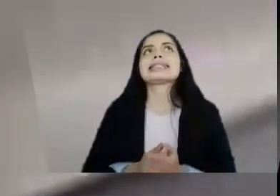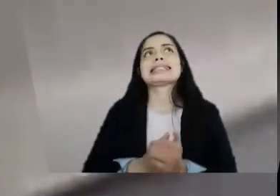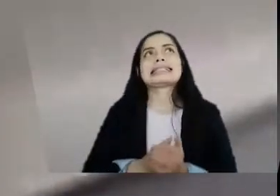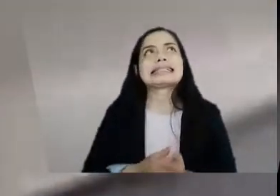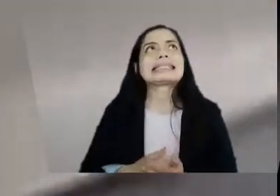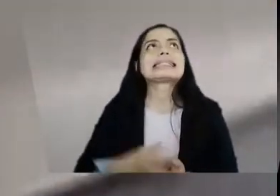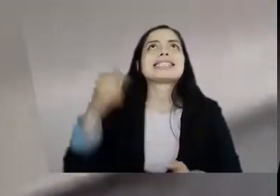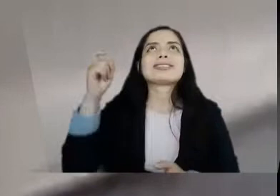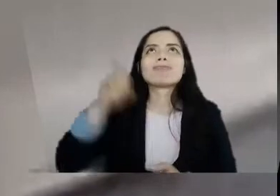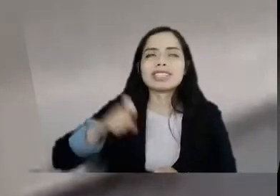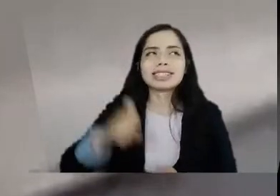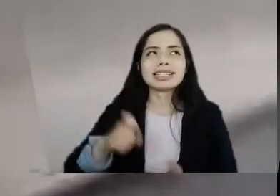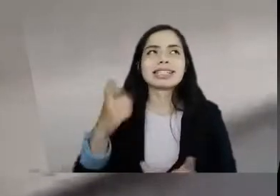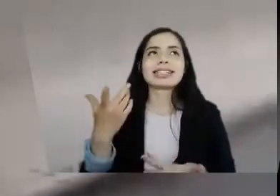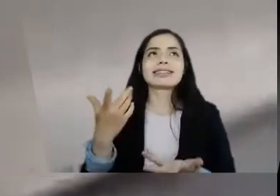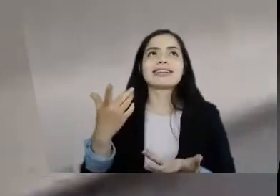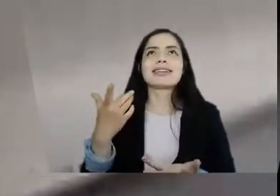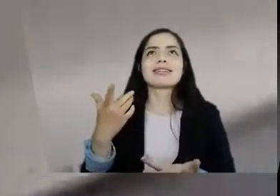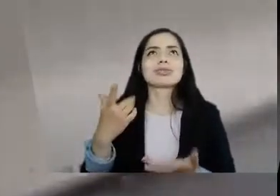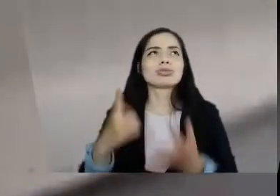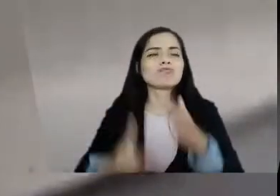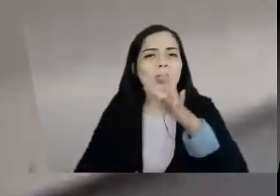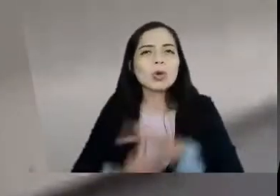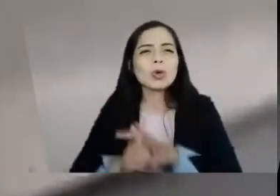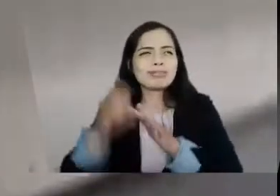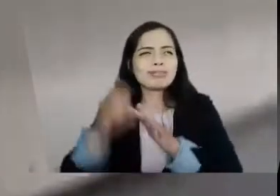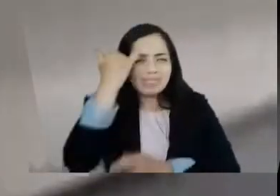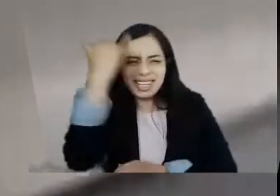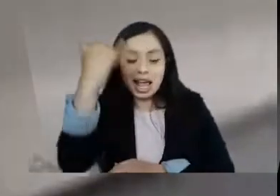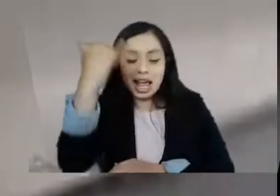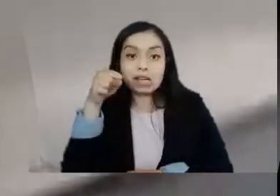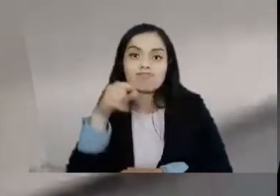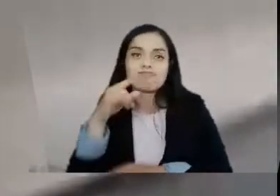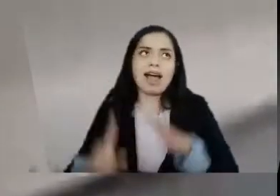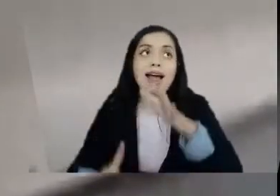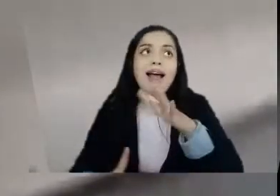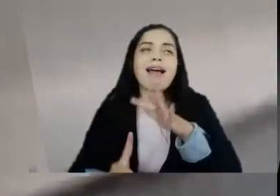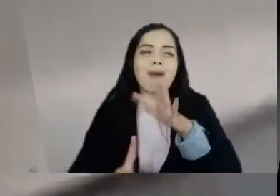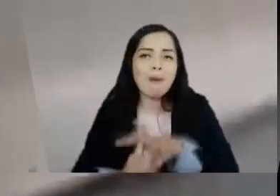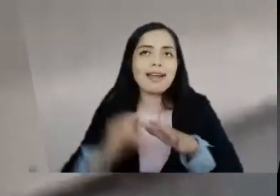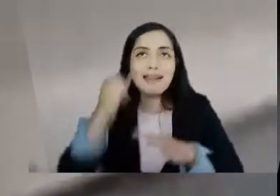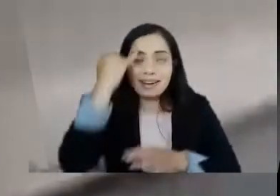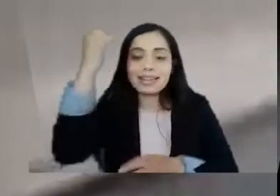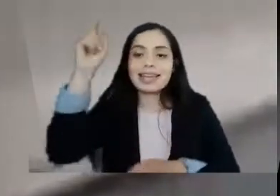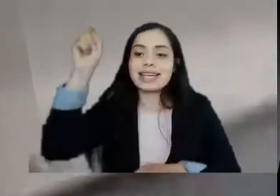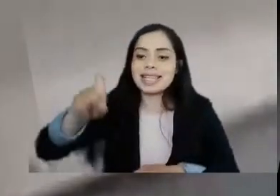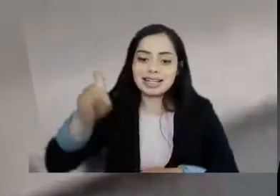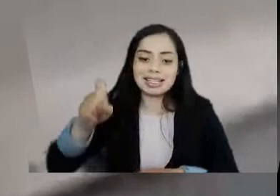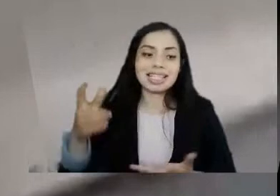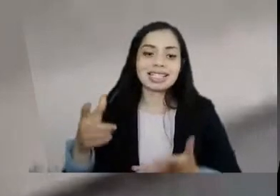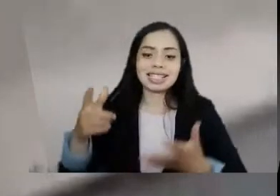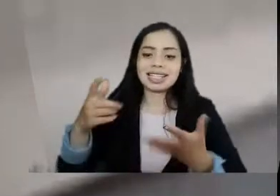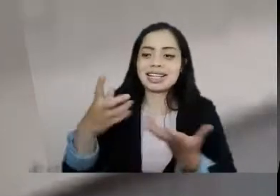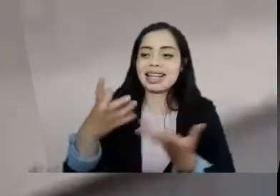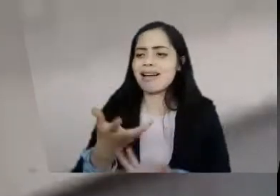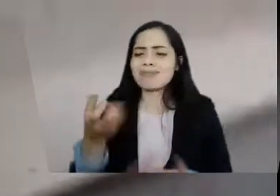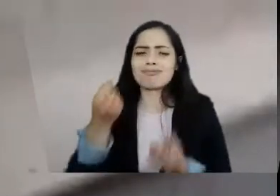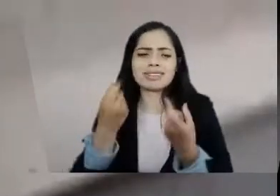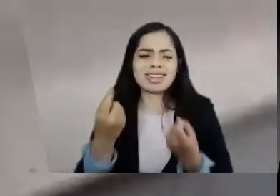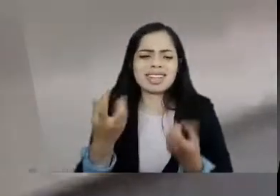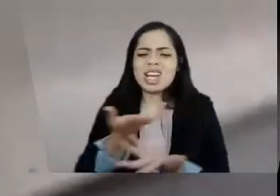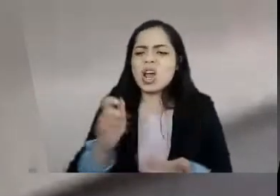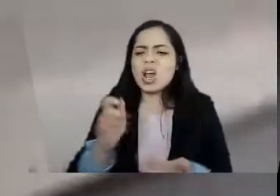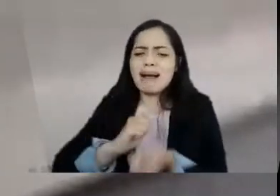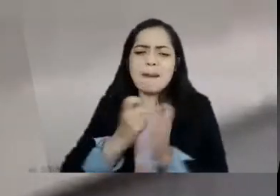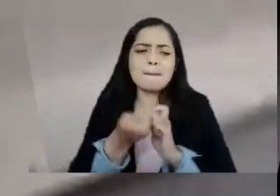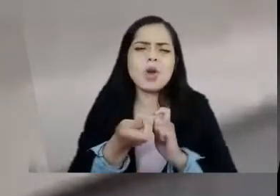o los cambios de Colombia. Imagínense, Colombia no es la misma de hace 100 o 125 años, ¿cierto?